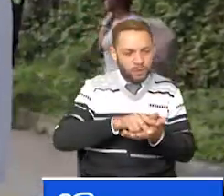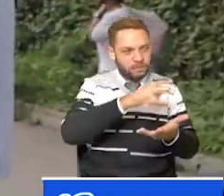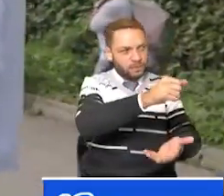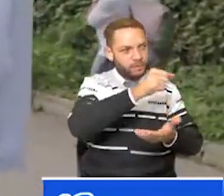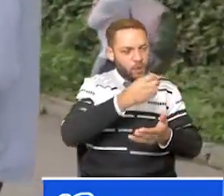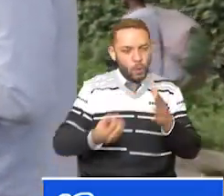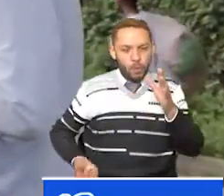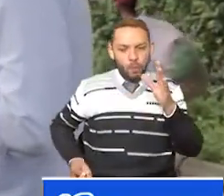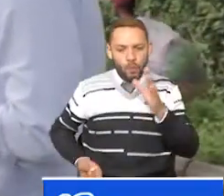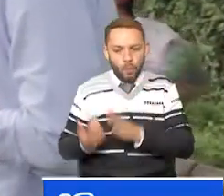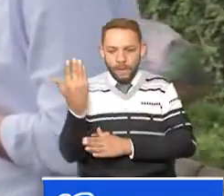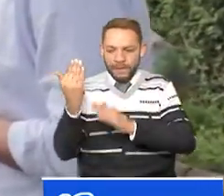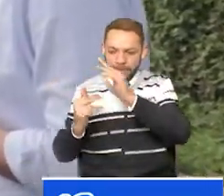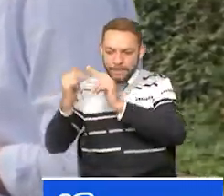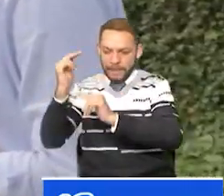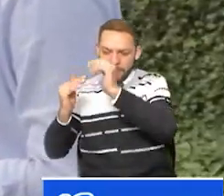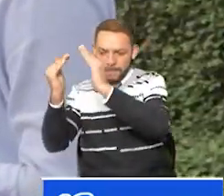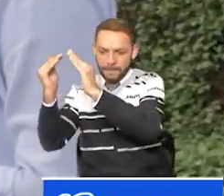viviendas y la estabilización de la ladera